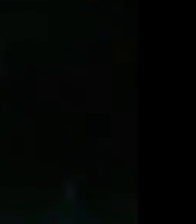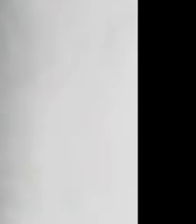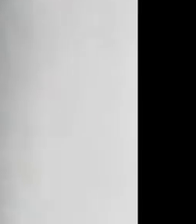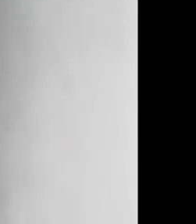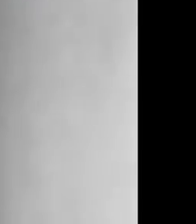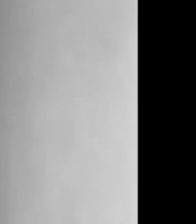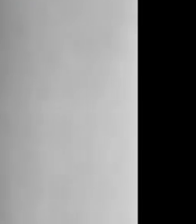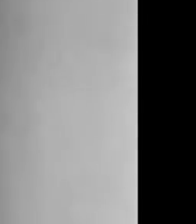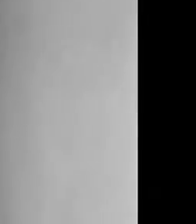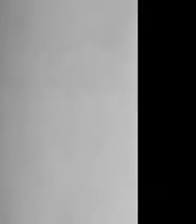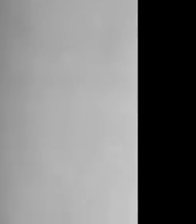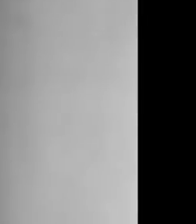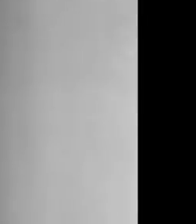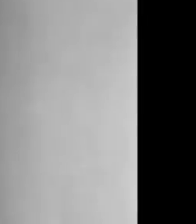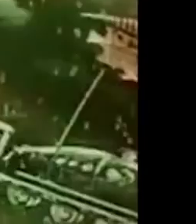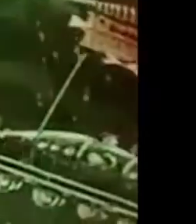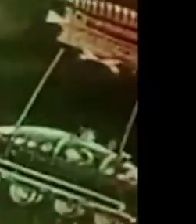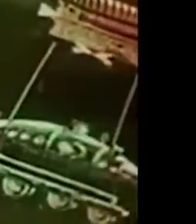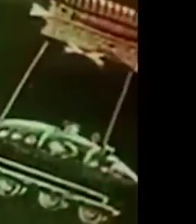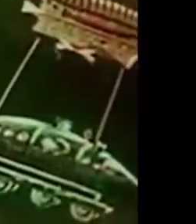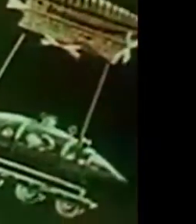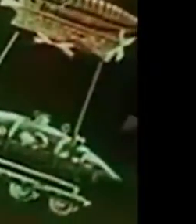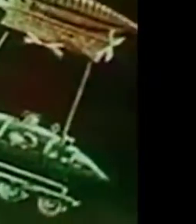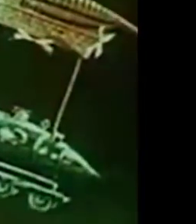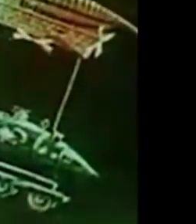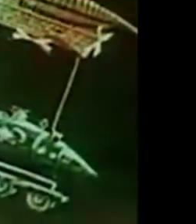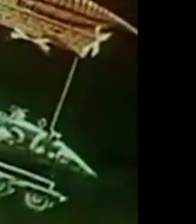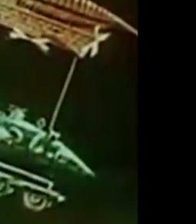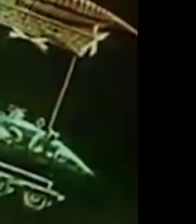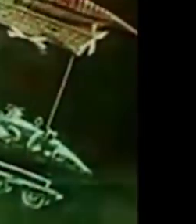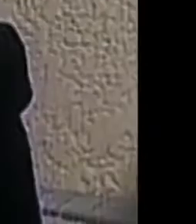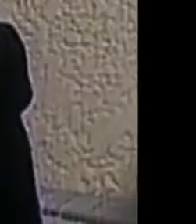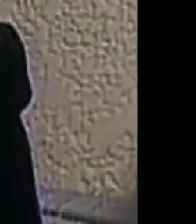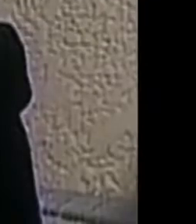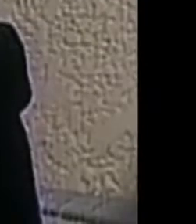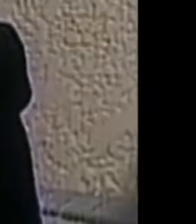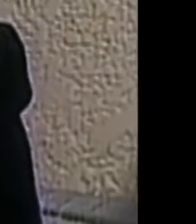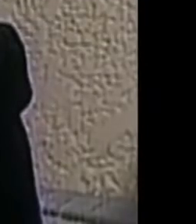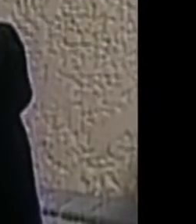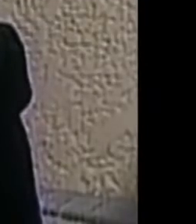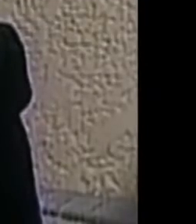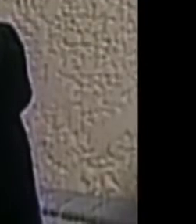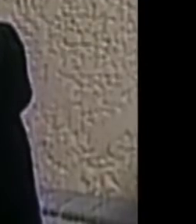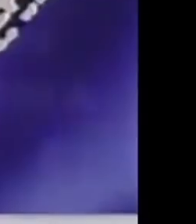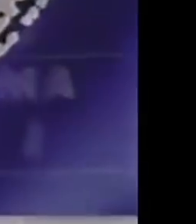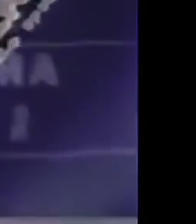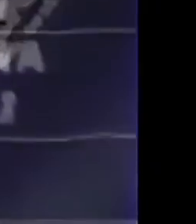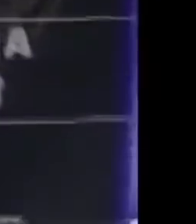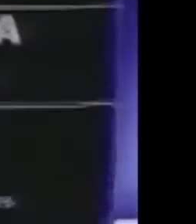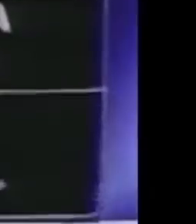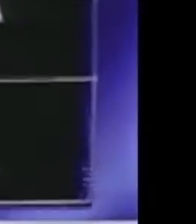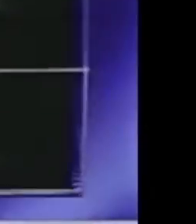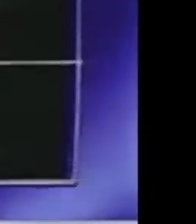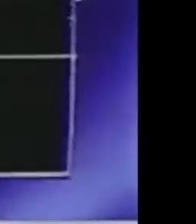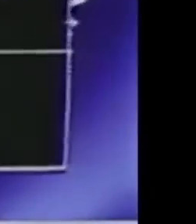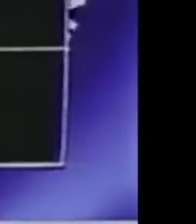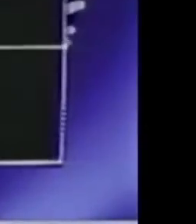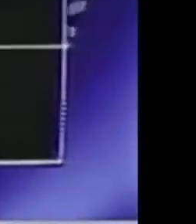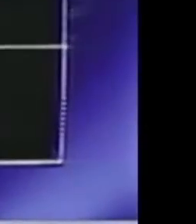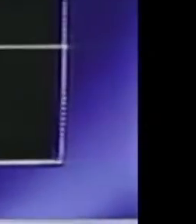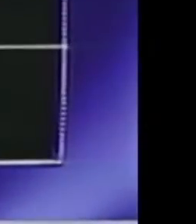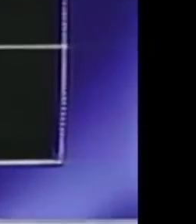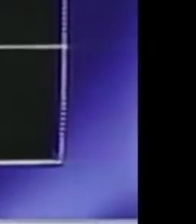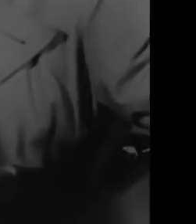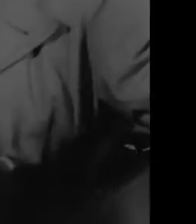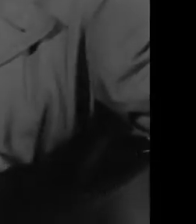que definieron la narrativa de obras actuales. No te pierdas de este programa y conoce a Los que hicieron nuestro